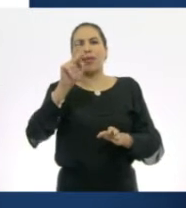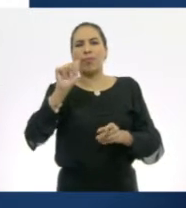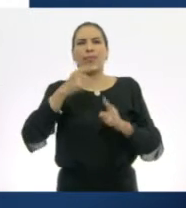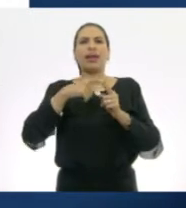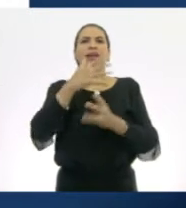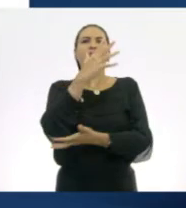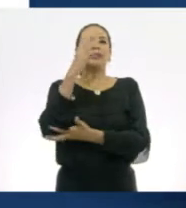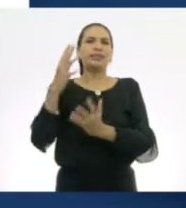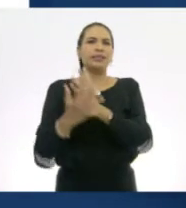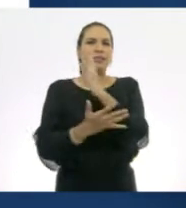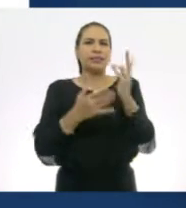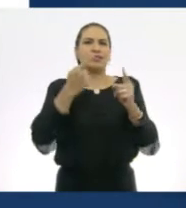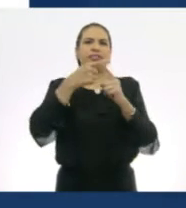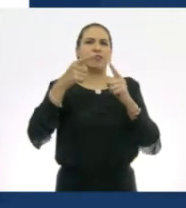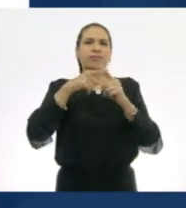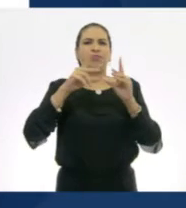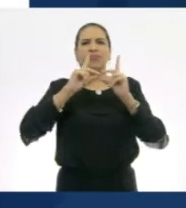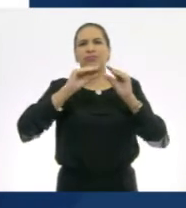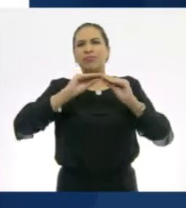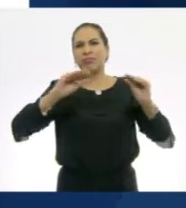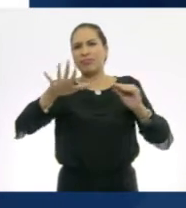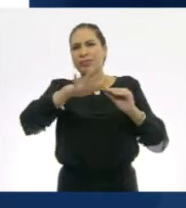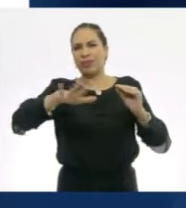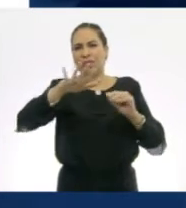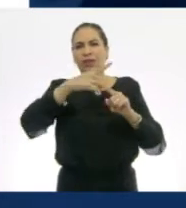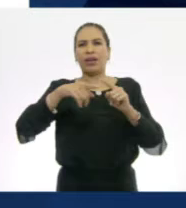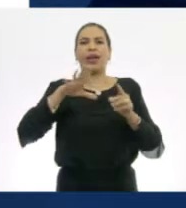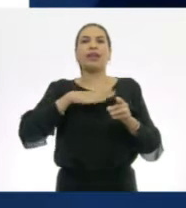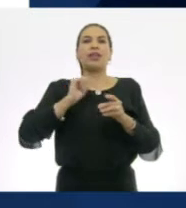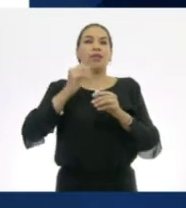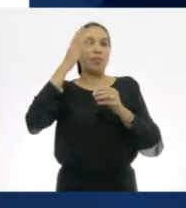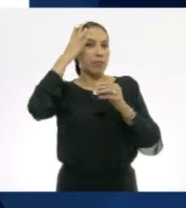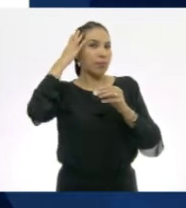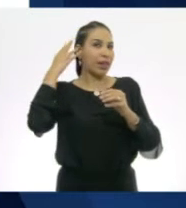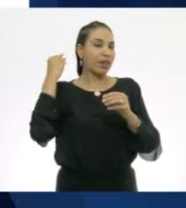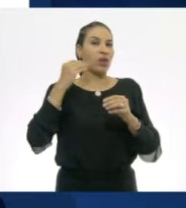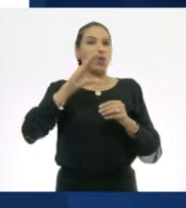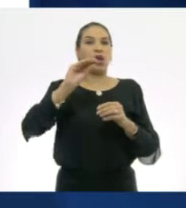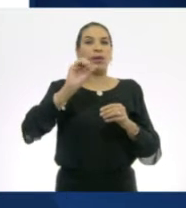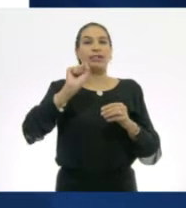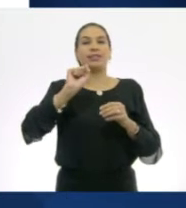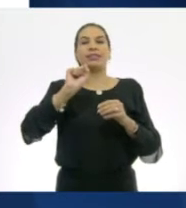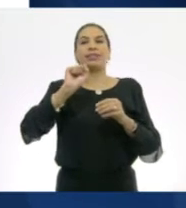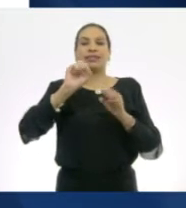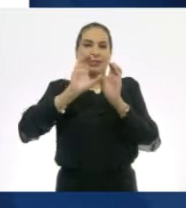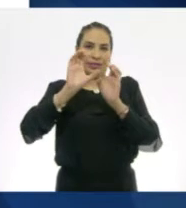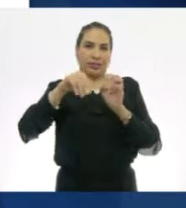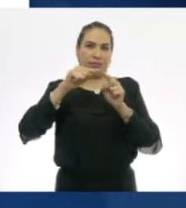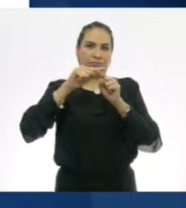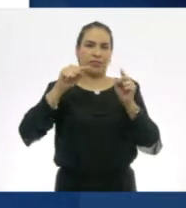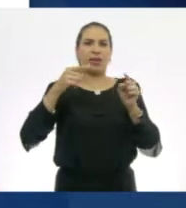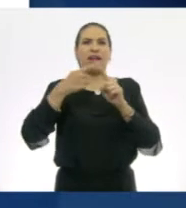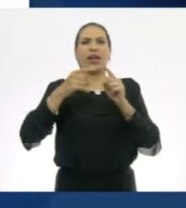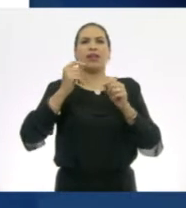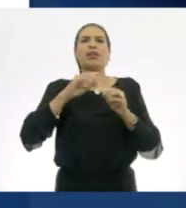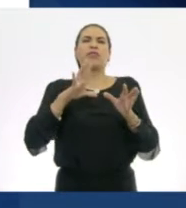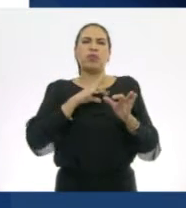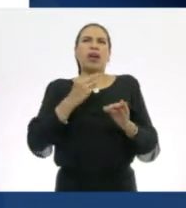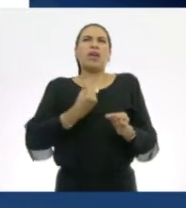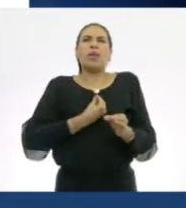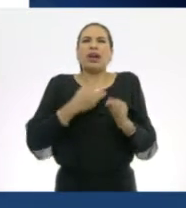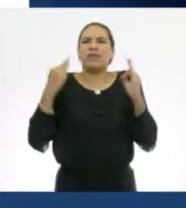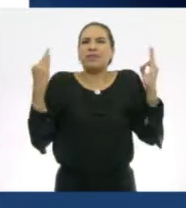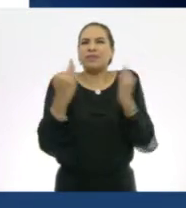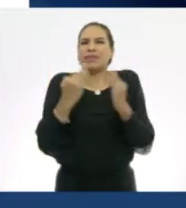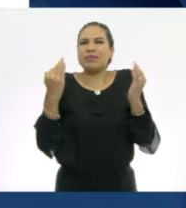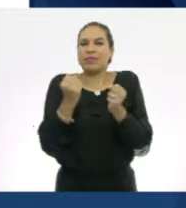bosque. Tenían un pelaje que llegaba a medir hasta 90 centímetros de largo, lo que les permitía soportar climas fríos.